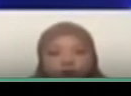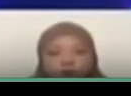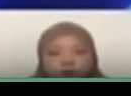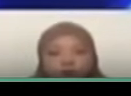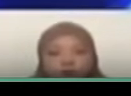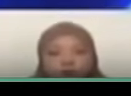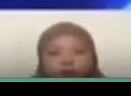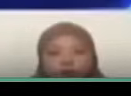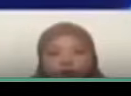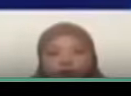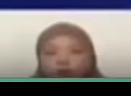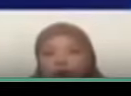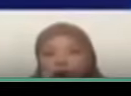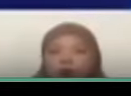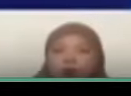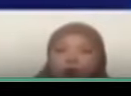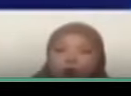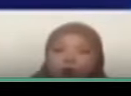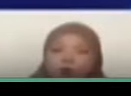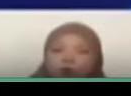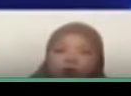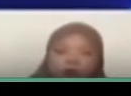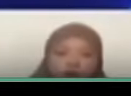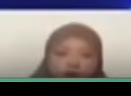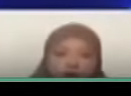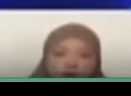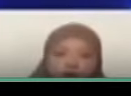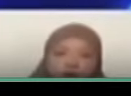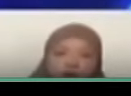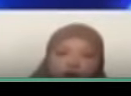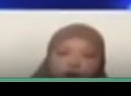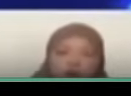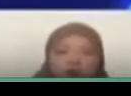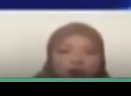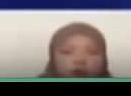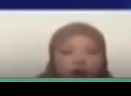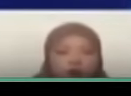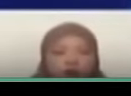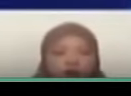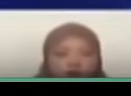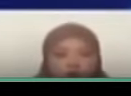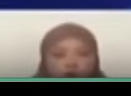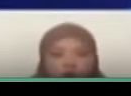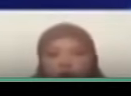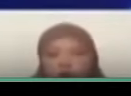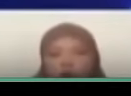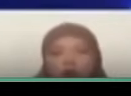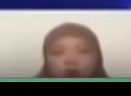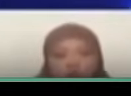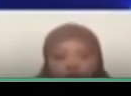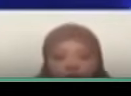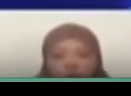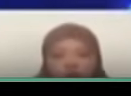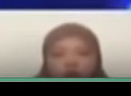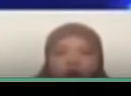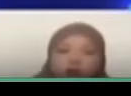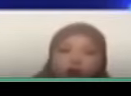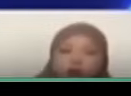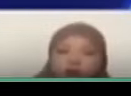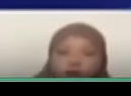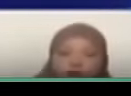Edmundo González sí huyó. Sí, lo estoy diciendo yo. Huyó porque